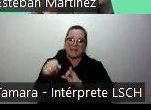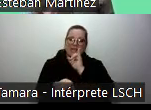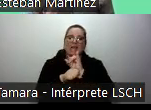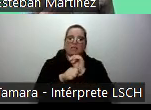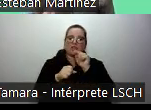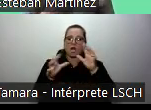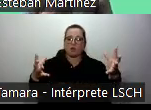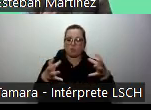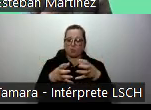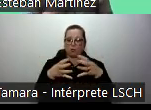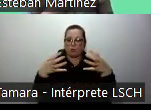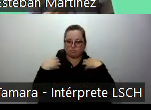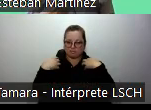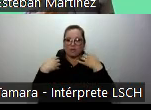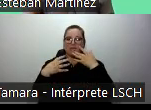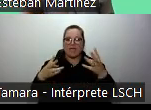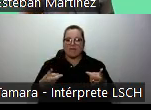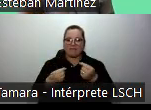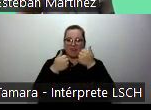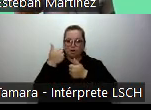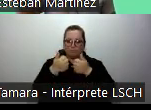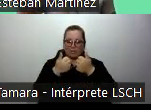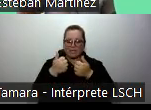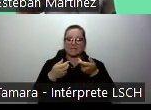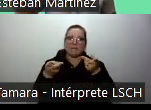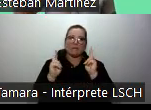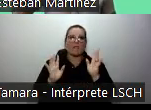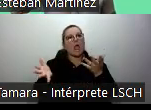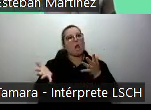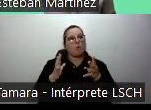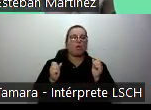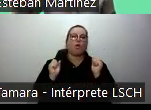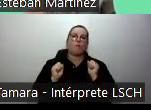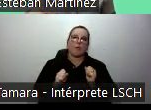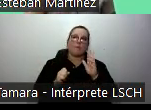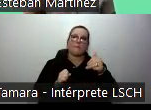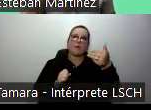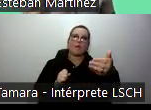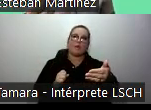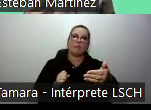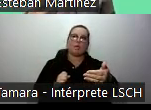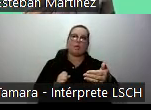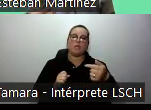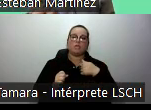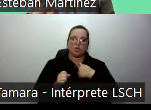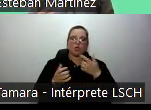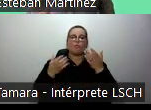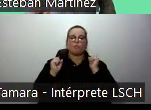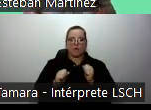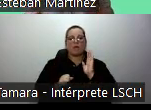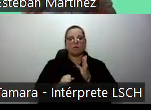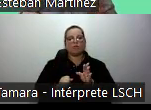equipo porque esas habilidades esas competencias me van a permitir quizás eh en ese Más allá del largo plazo seguir con esta